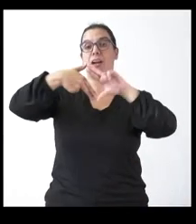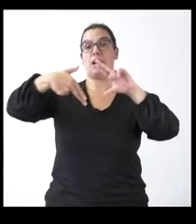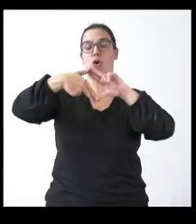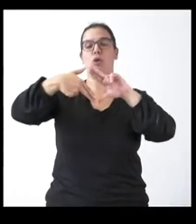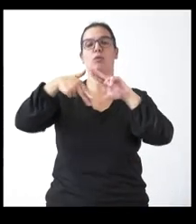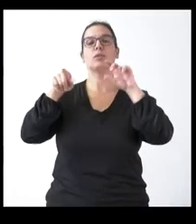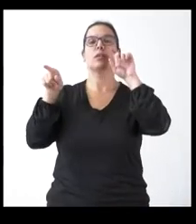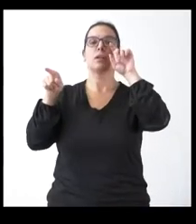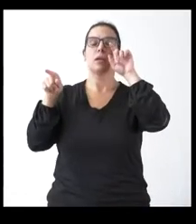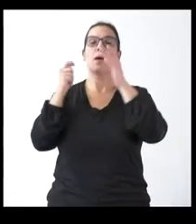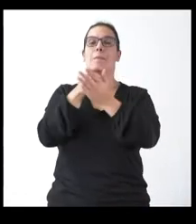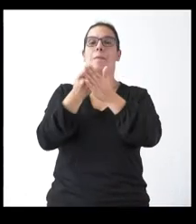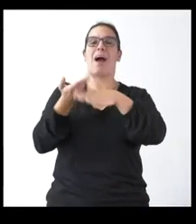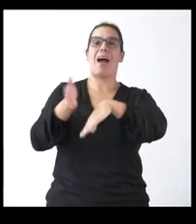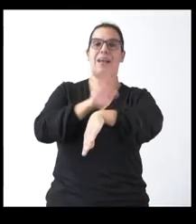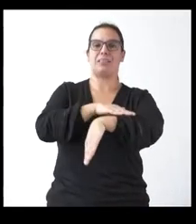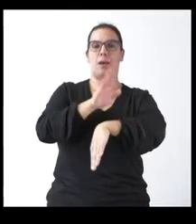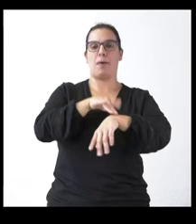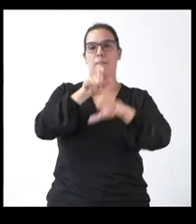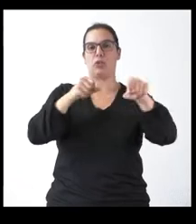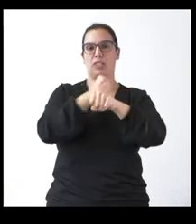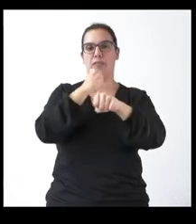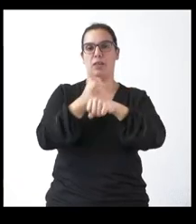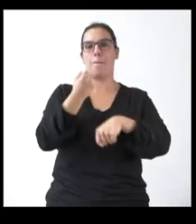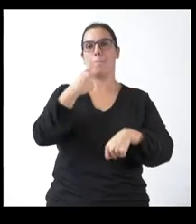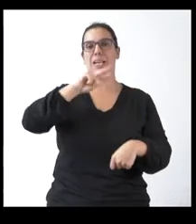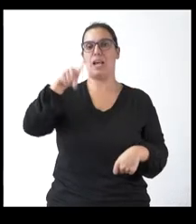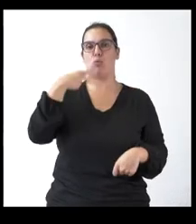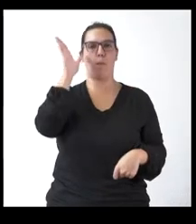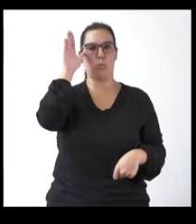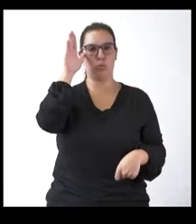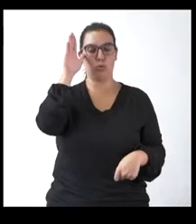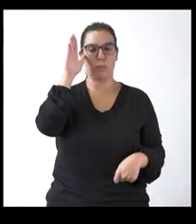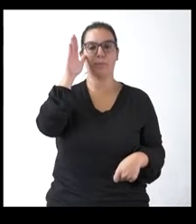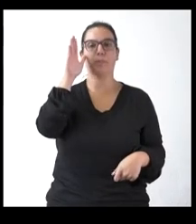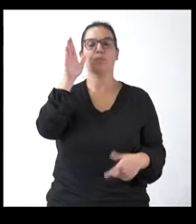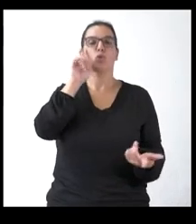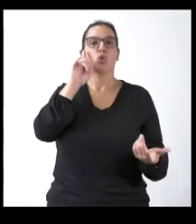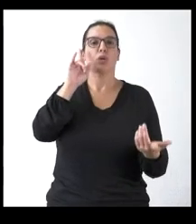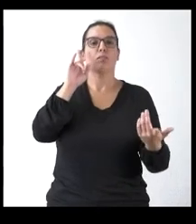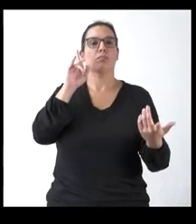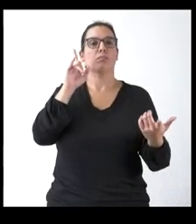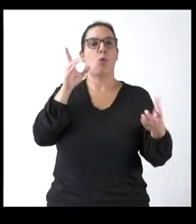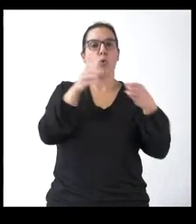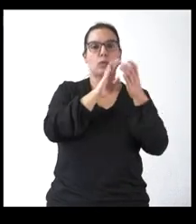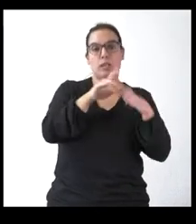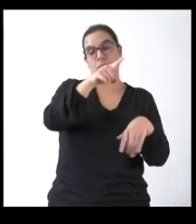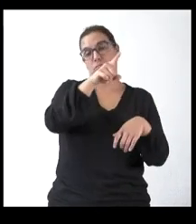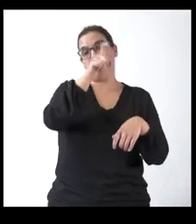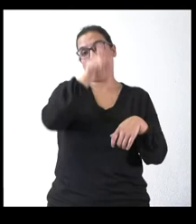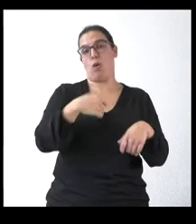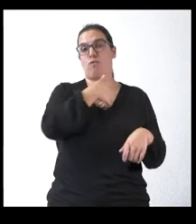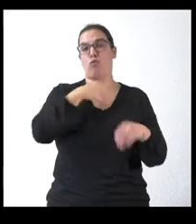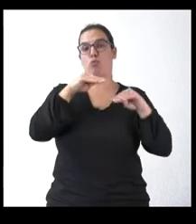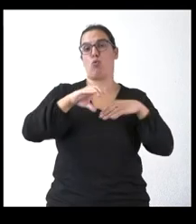una paga extra los a sus empleados de mil euros brutos no sé si la junta si usted como consejero de economía y